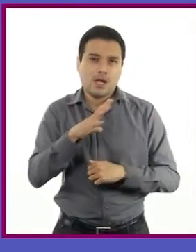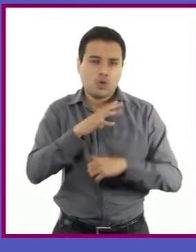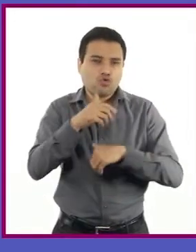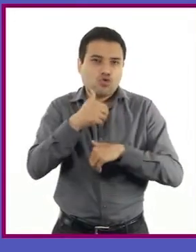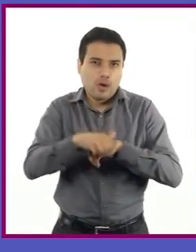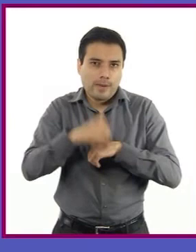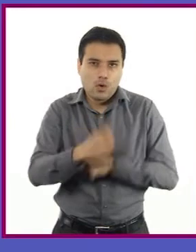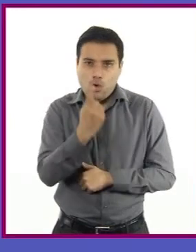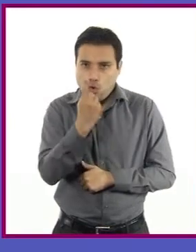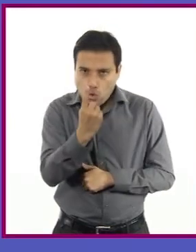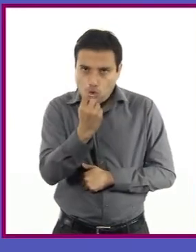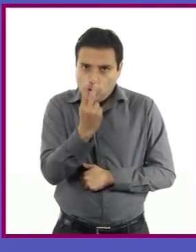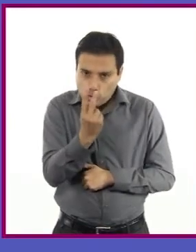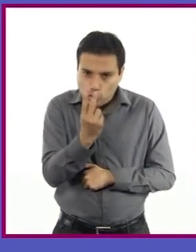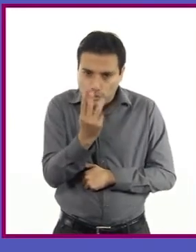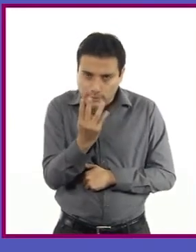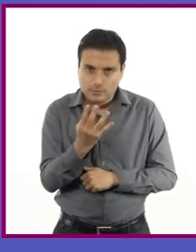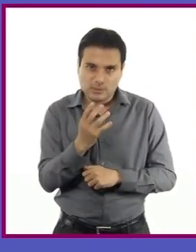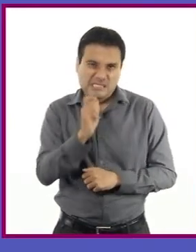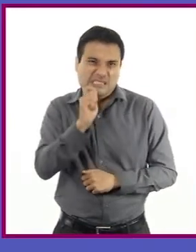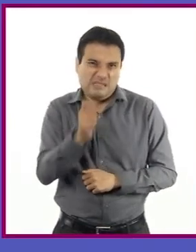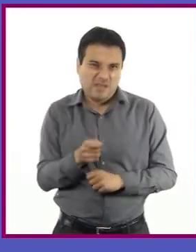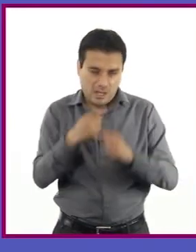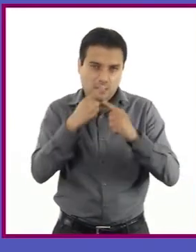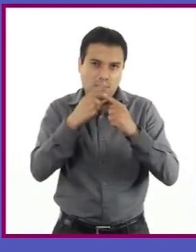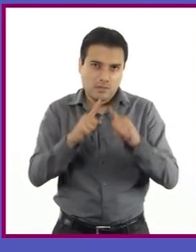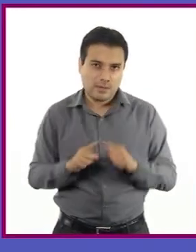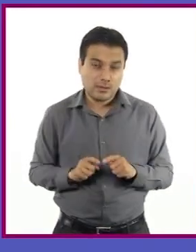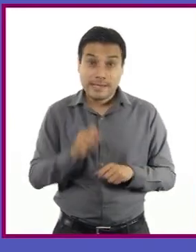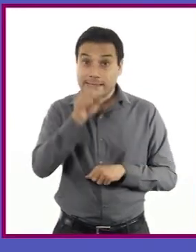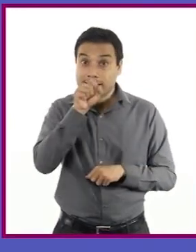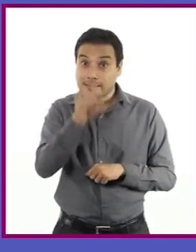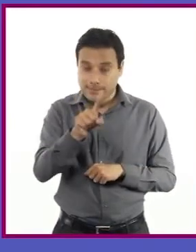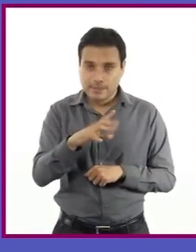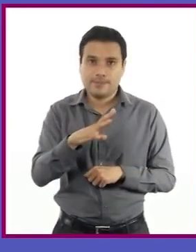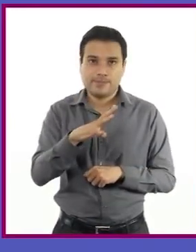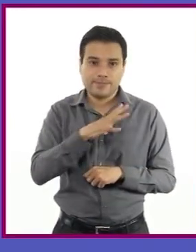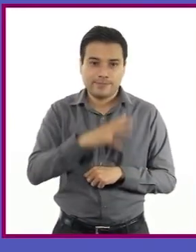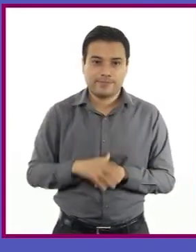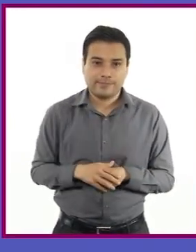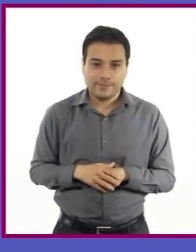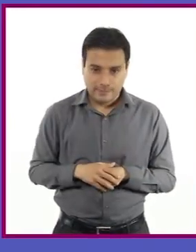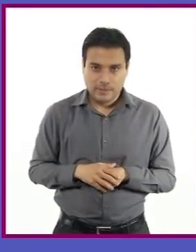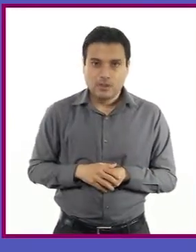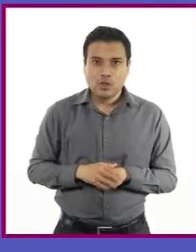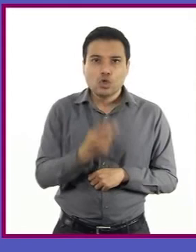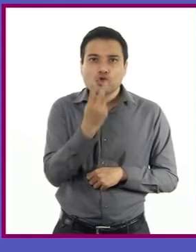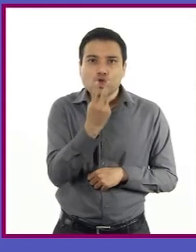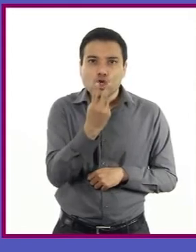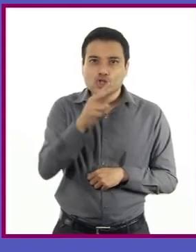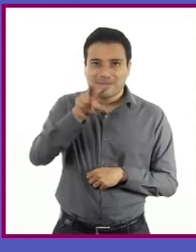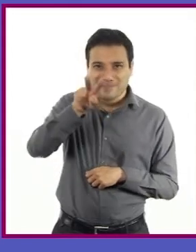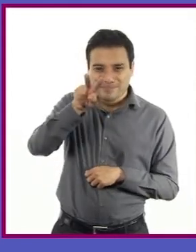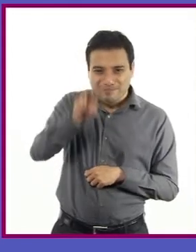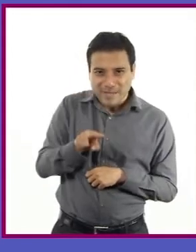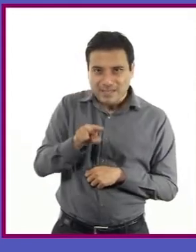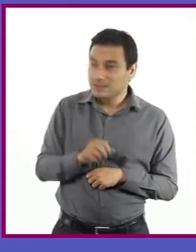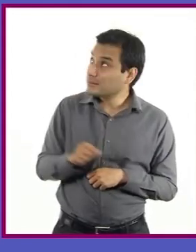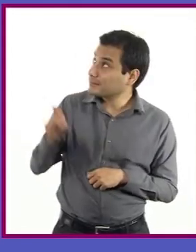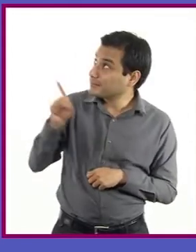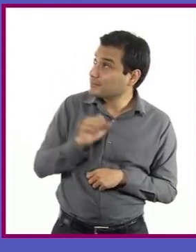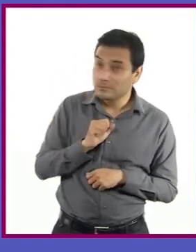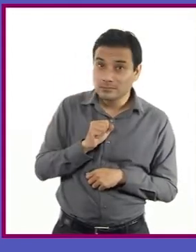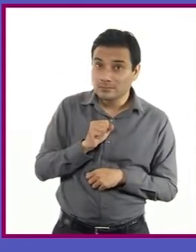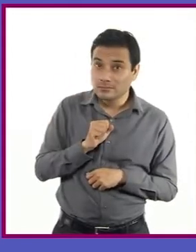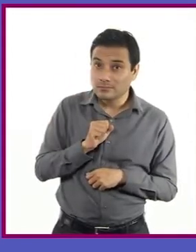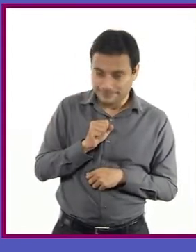y cada uno describe un significado diferente. Además, están separados por doble barra vertical. Tomemos en cuenta que los